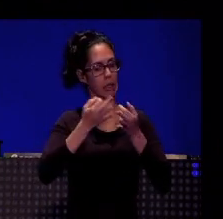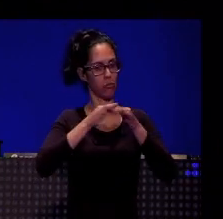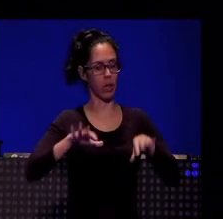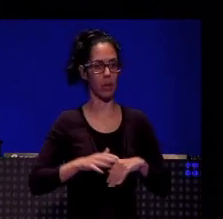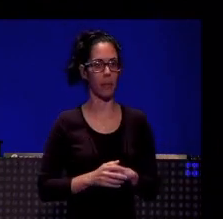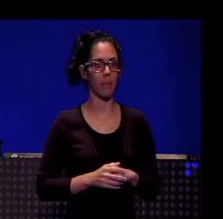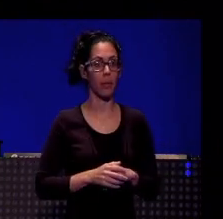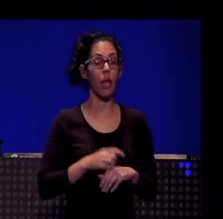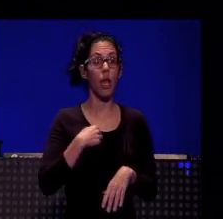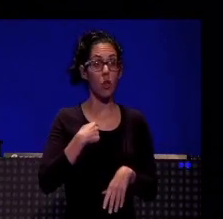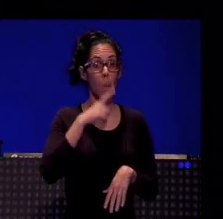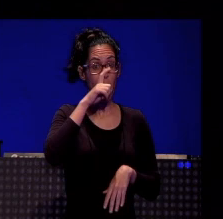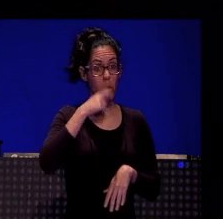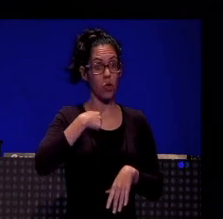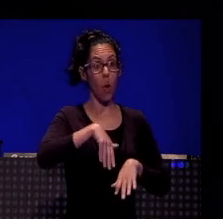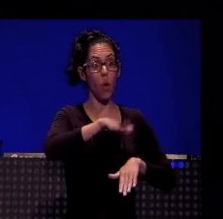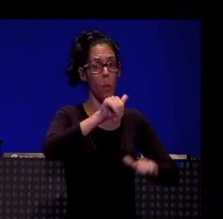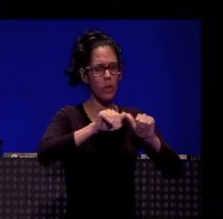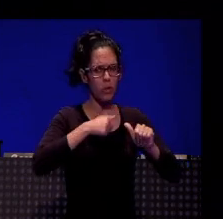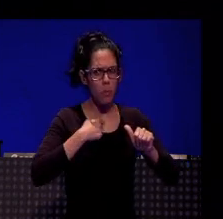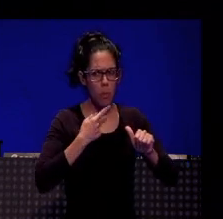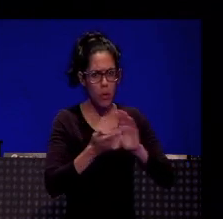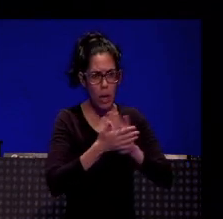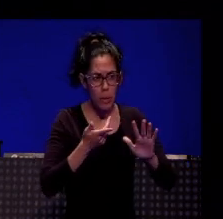una convocatoria de hoy un poco rápido